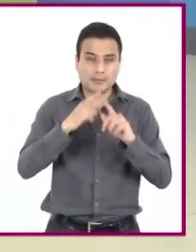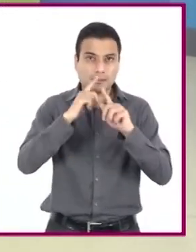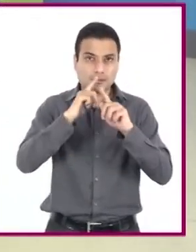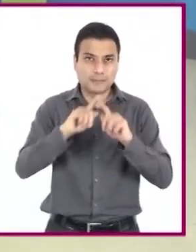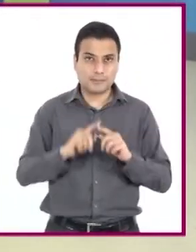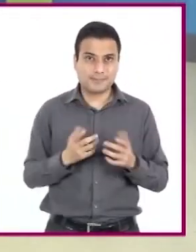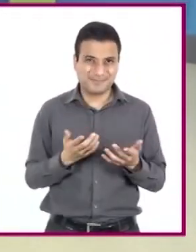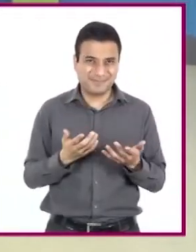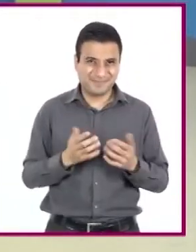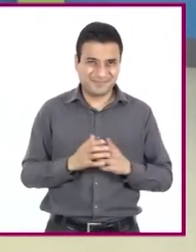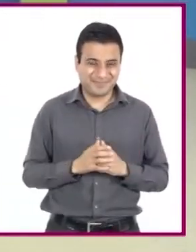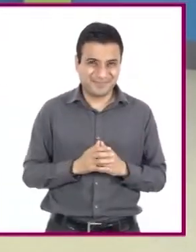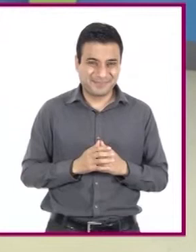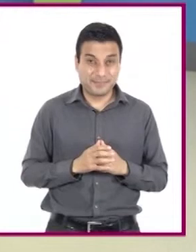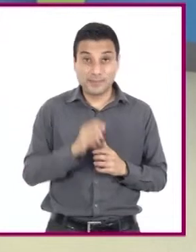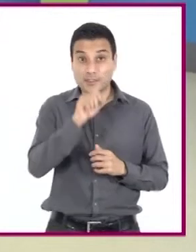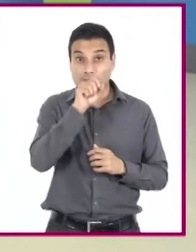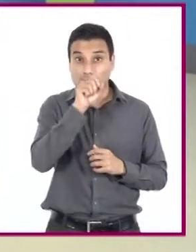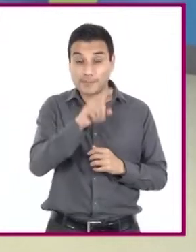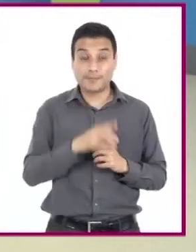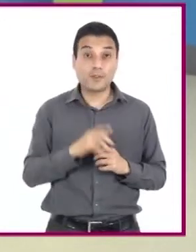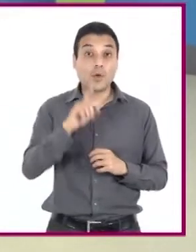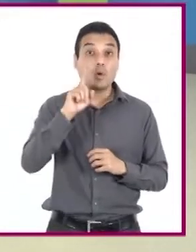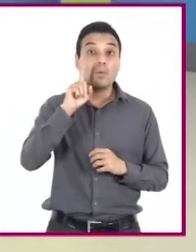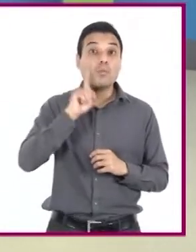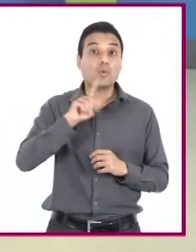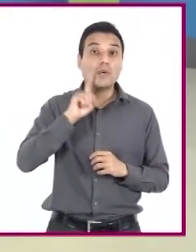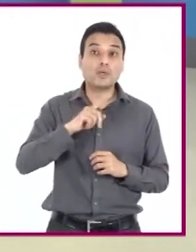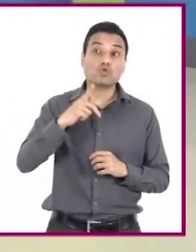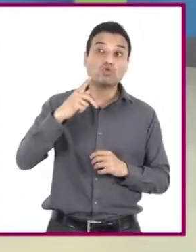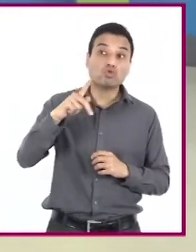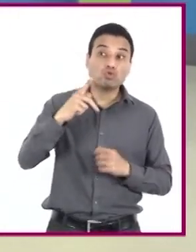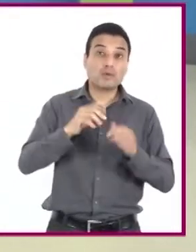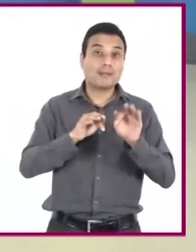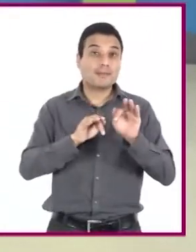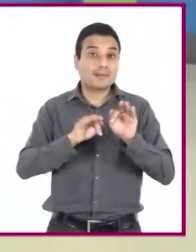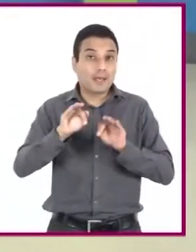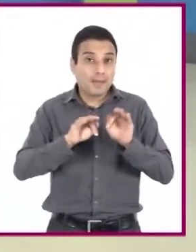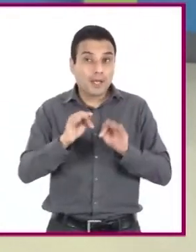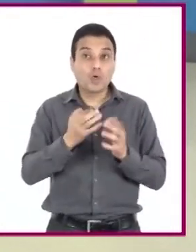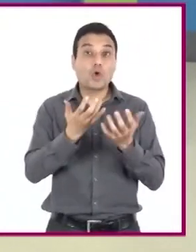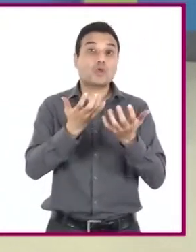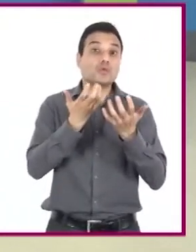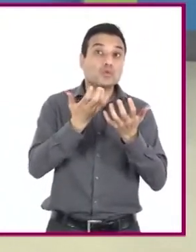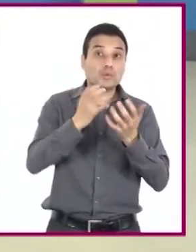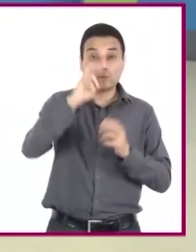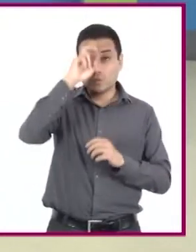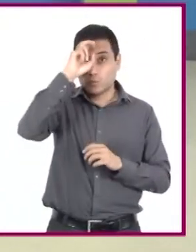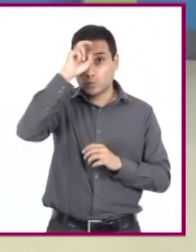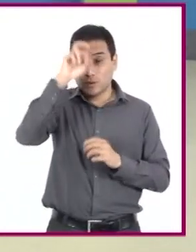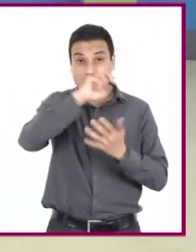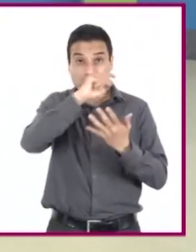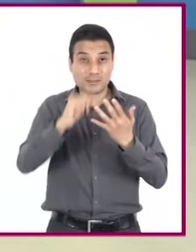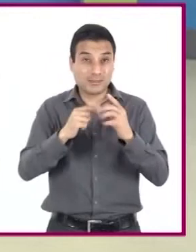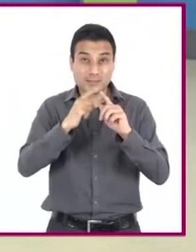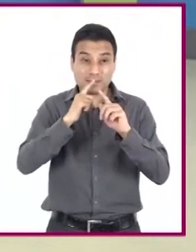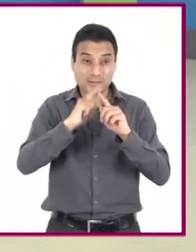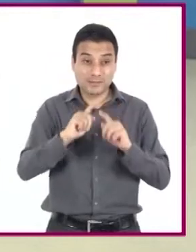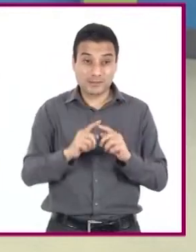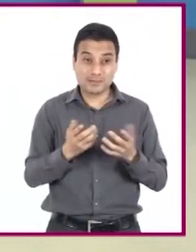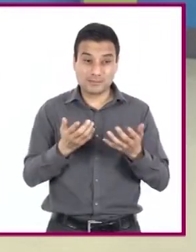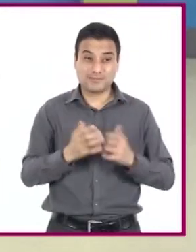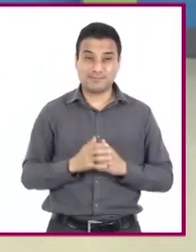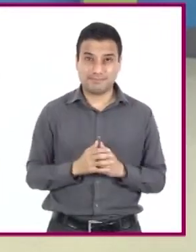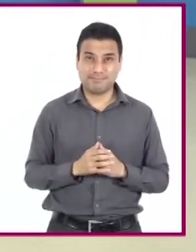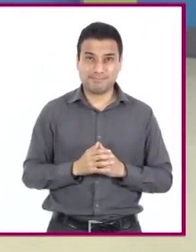las actividades a las que una mujer se dedique, sus anhelos o temores, menos al amor. Por